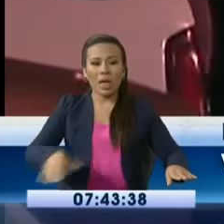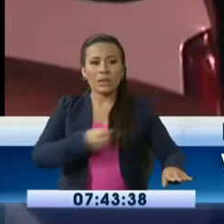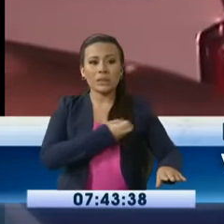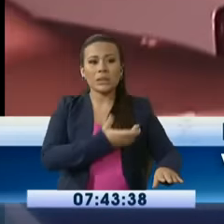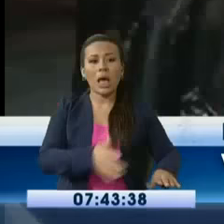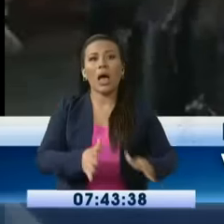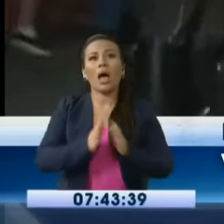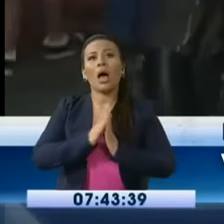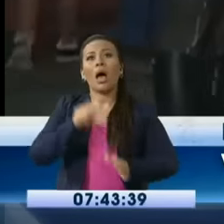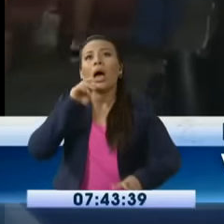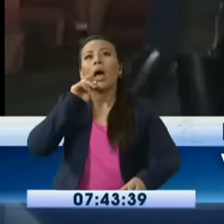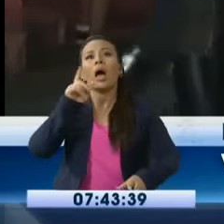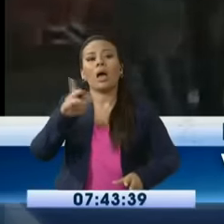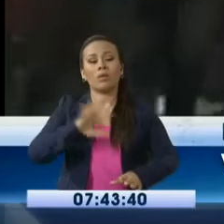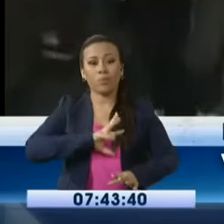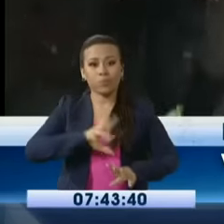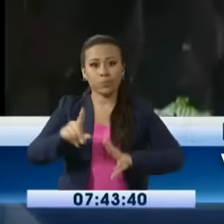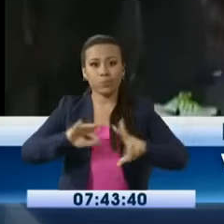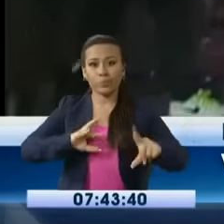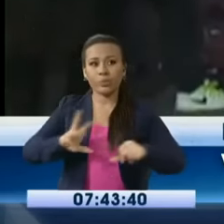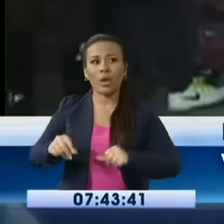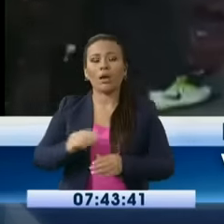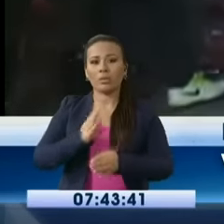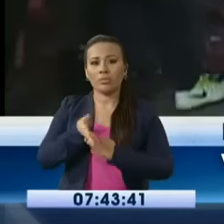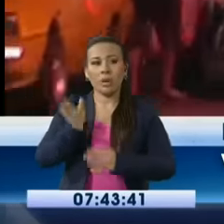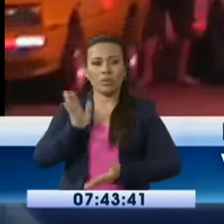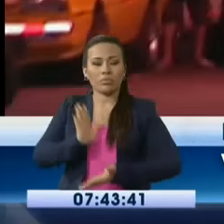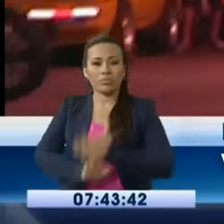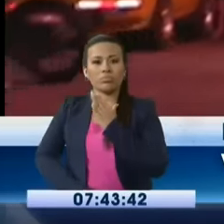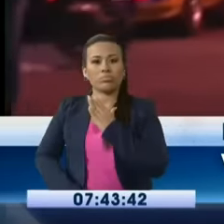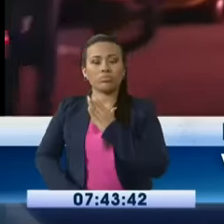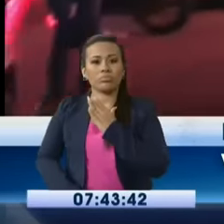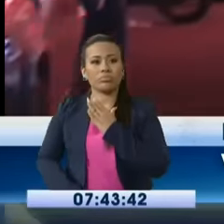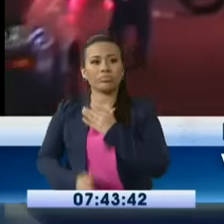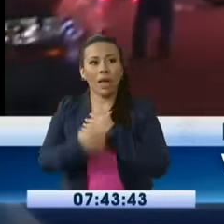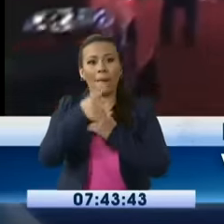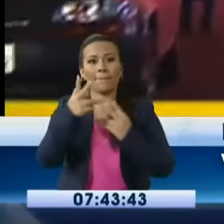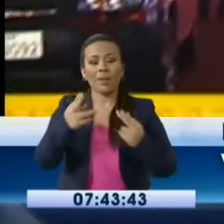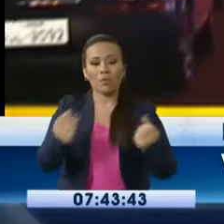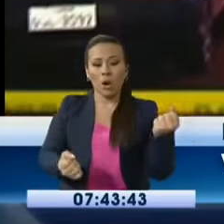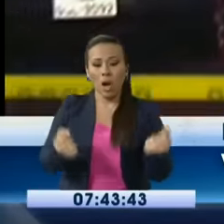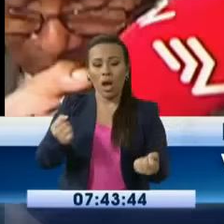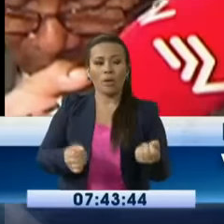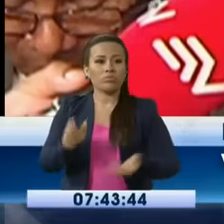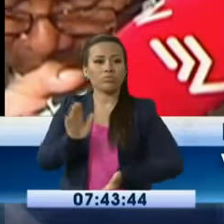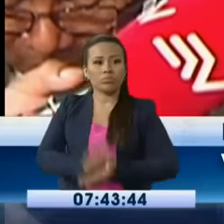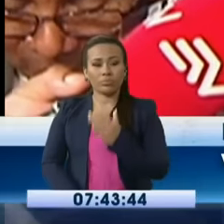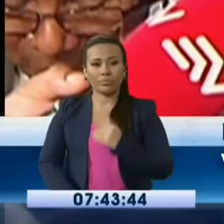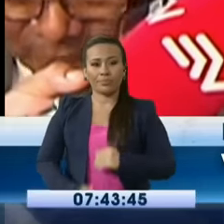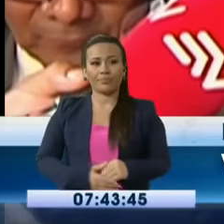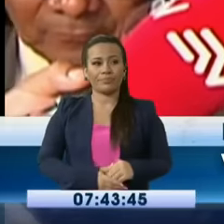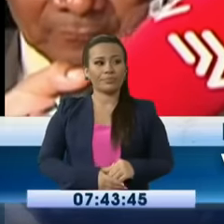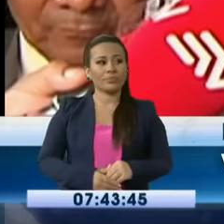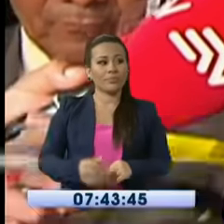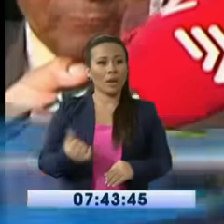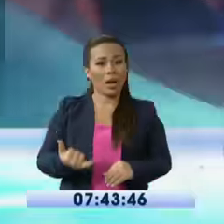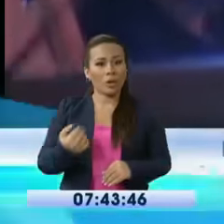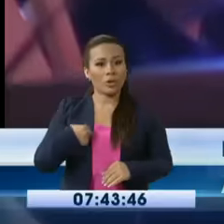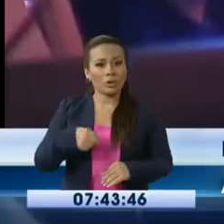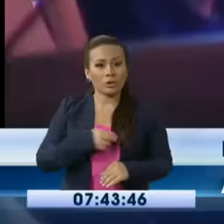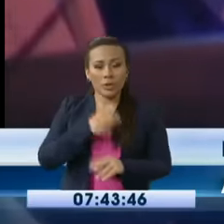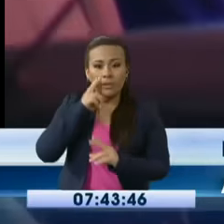ayuda. Terminaron de sustraer sus pertenencias y se alejaron en el mismo vehículo que llegaron. Vamos a hacer algún tipo de procedimientos en